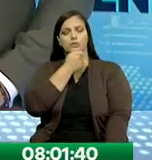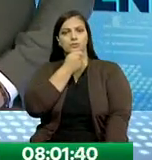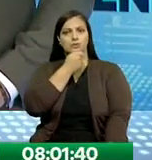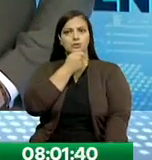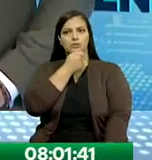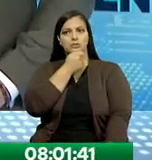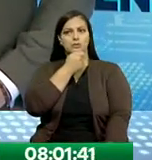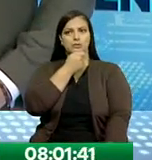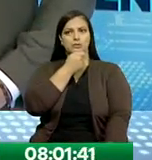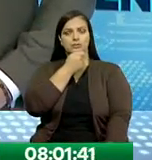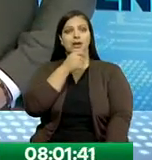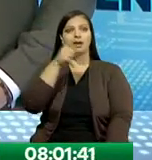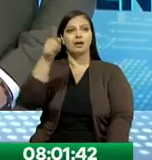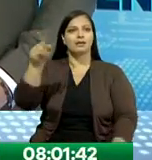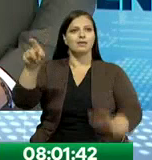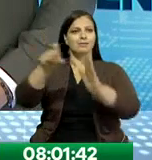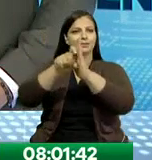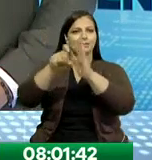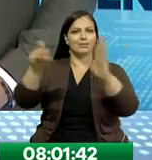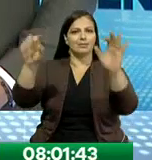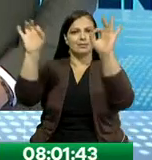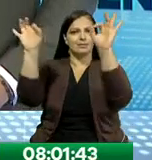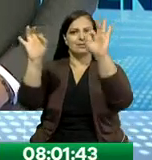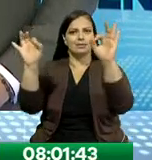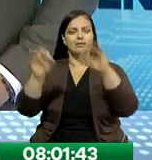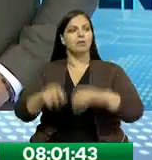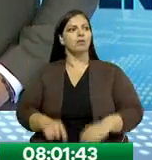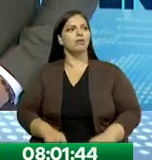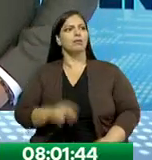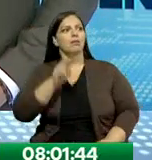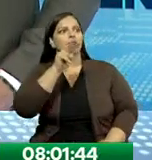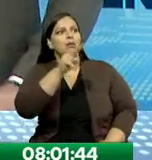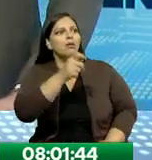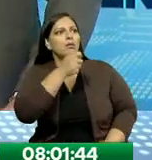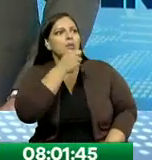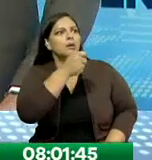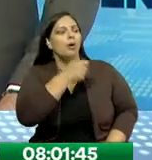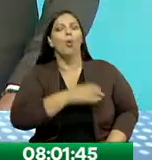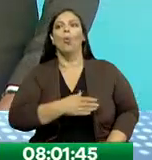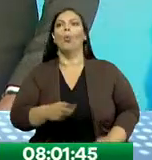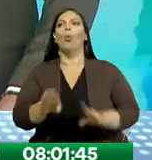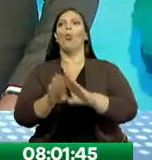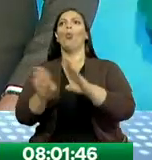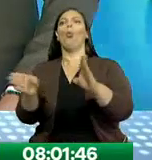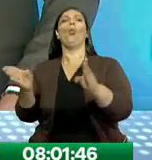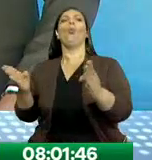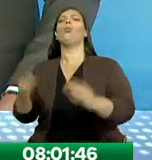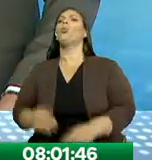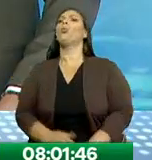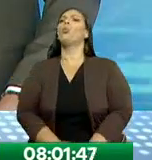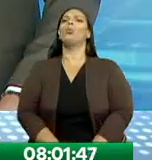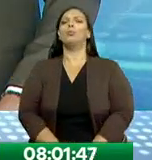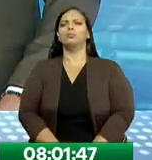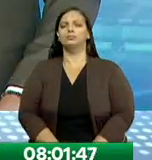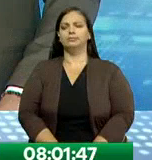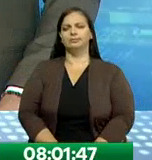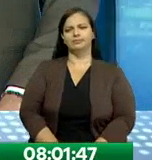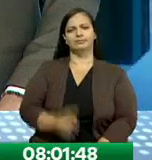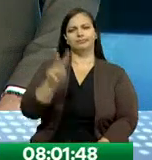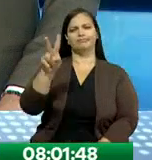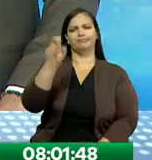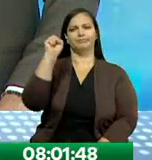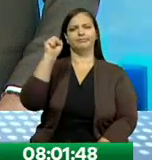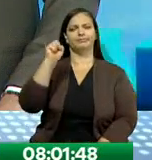yo por aquí todavía queda la colita. Mira, por aquí están los reclamos. Las personas están llegando. Perdón, disculpen. ¿Usted también está aquí en la columna?